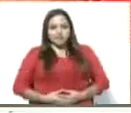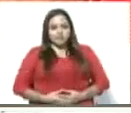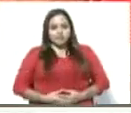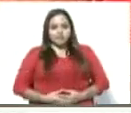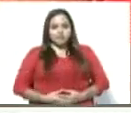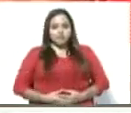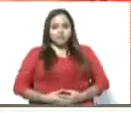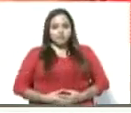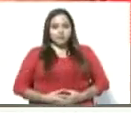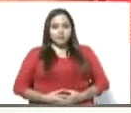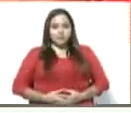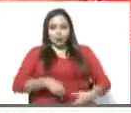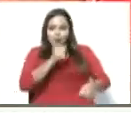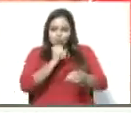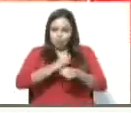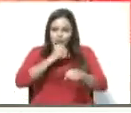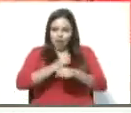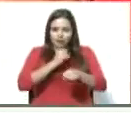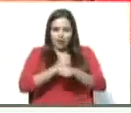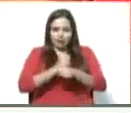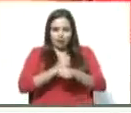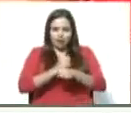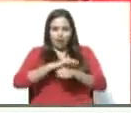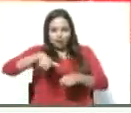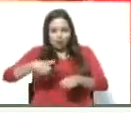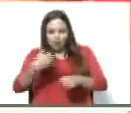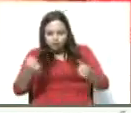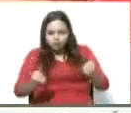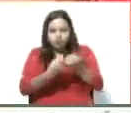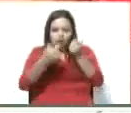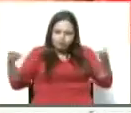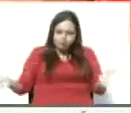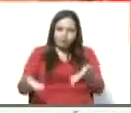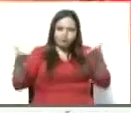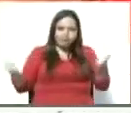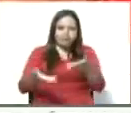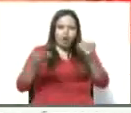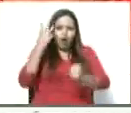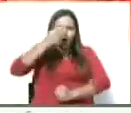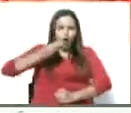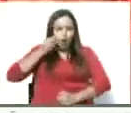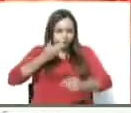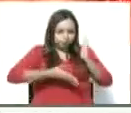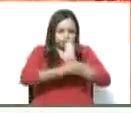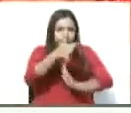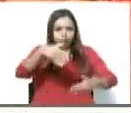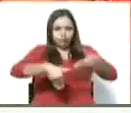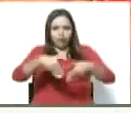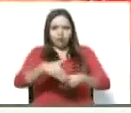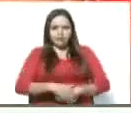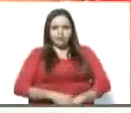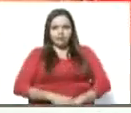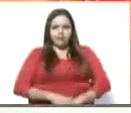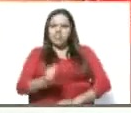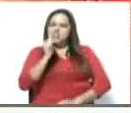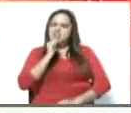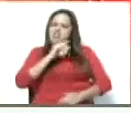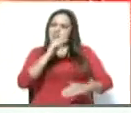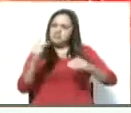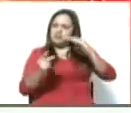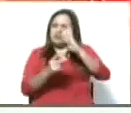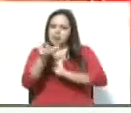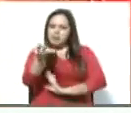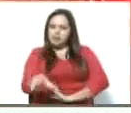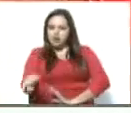un trabajo hacia la juventud. Ahora, ¿quién es este segundo personaje que